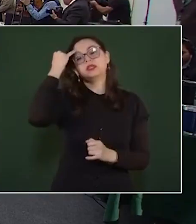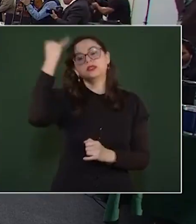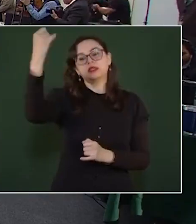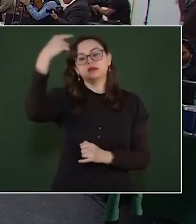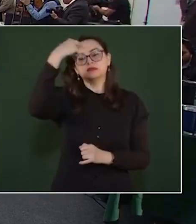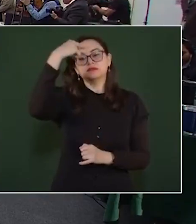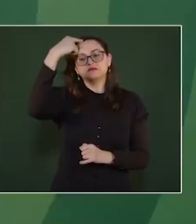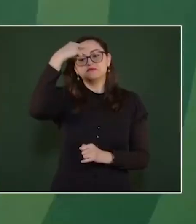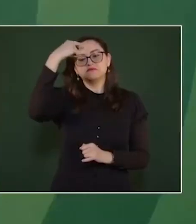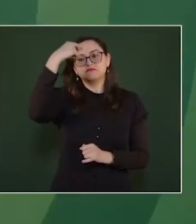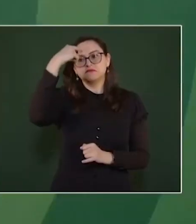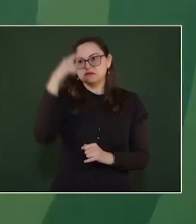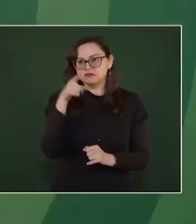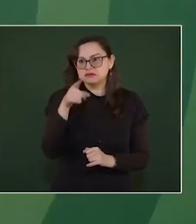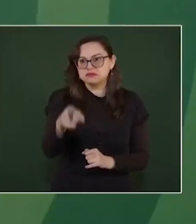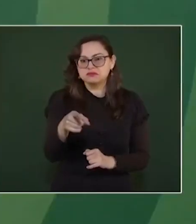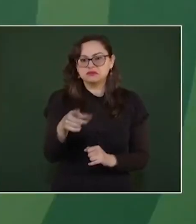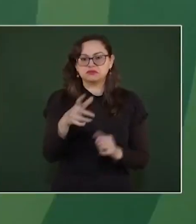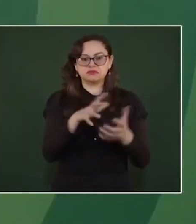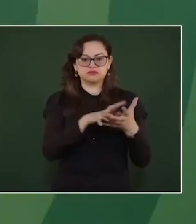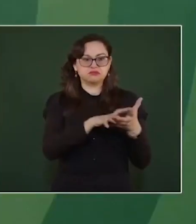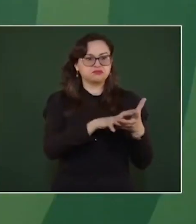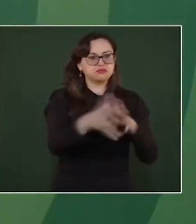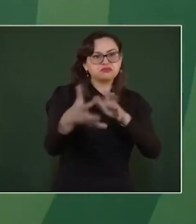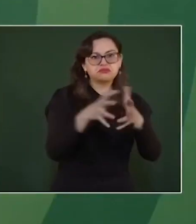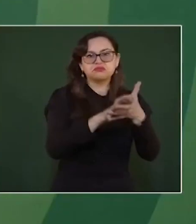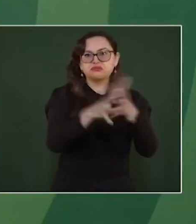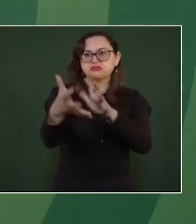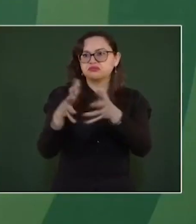que todo lo van a resolver con robocots,